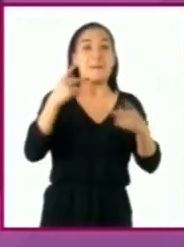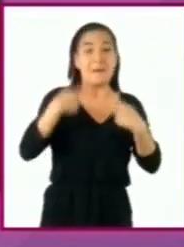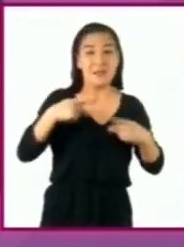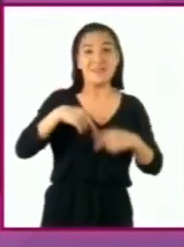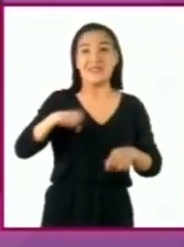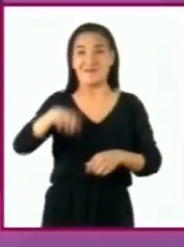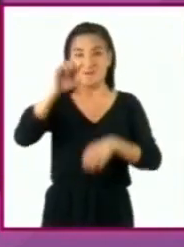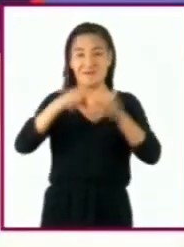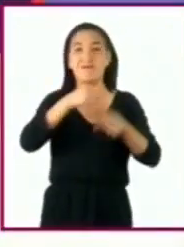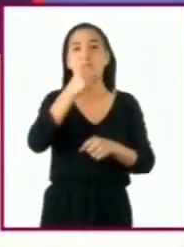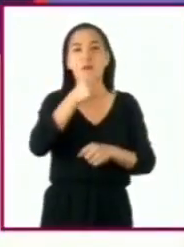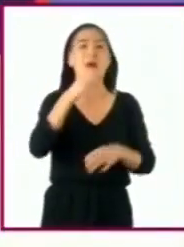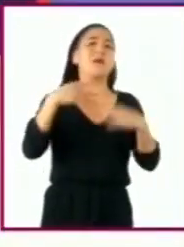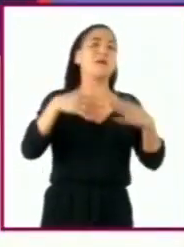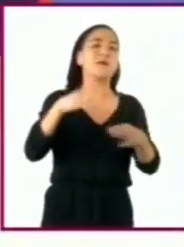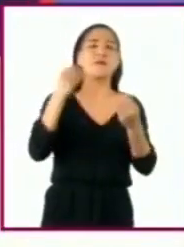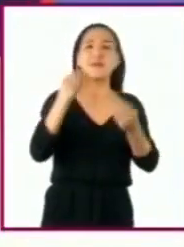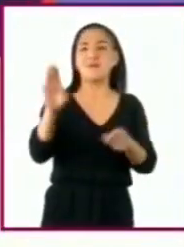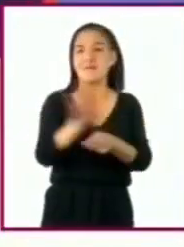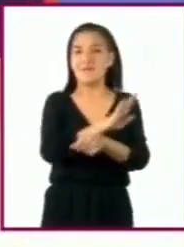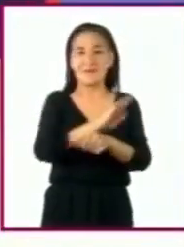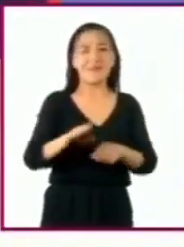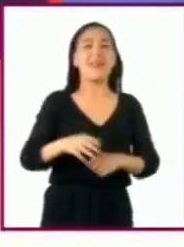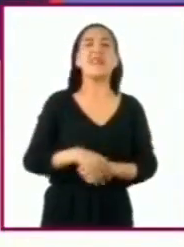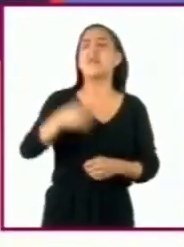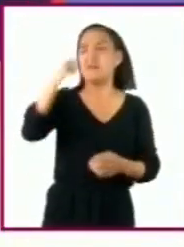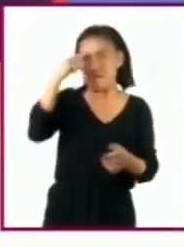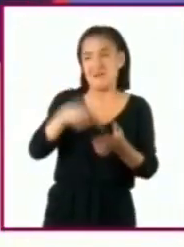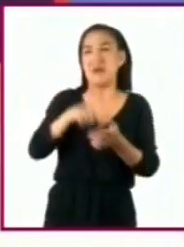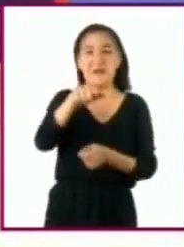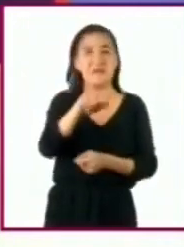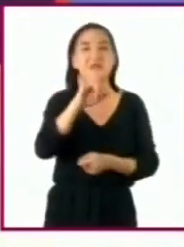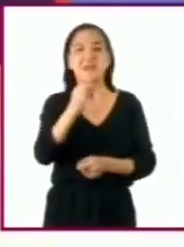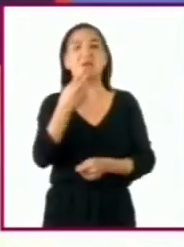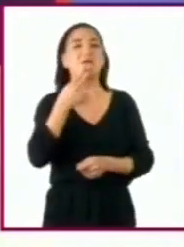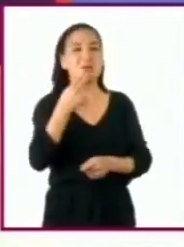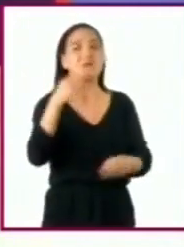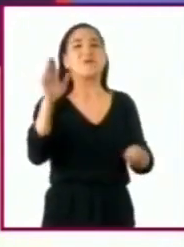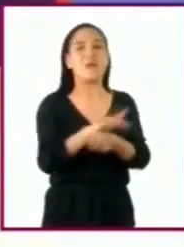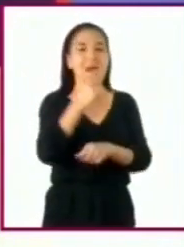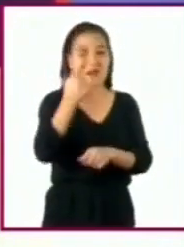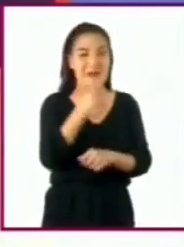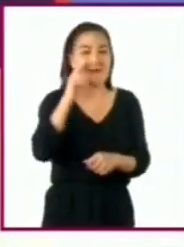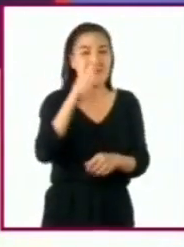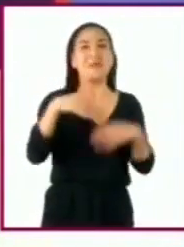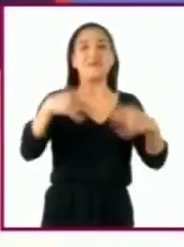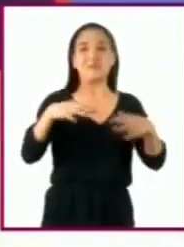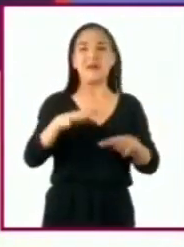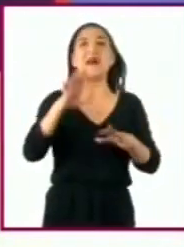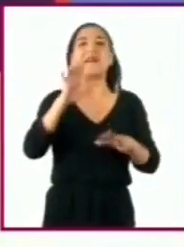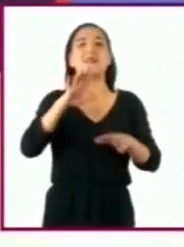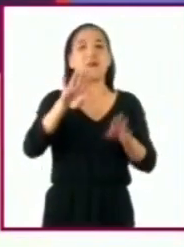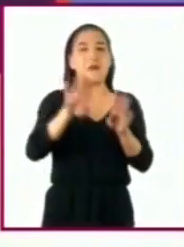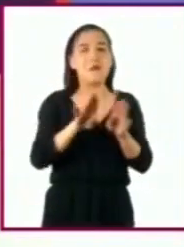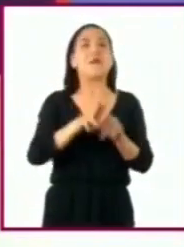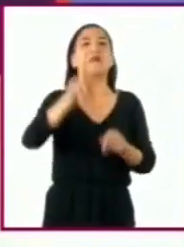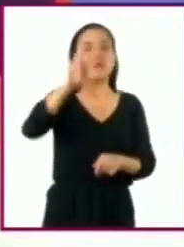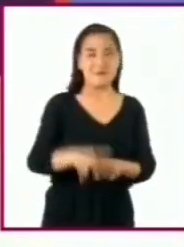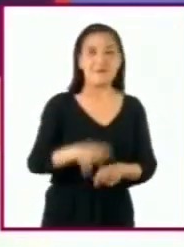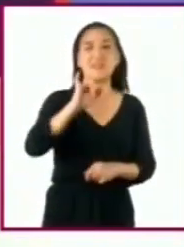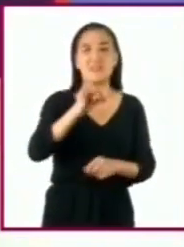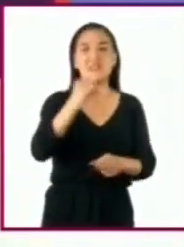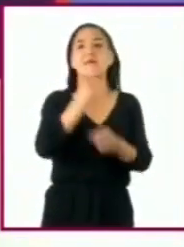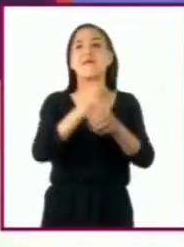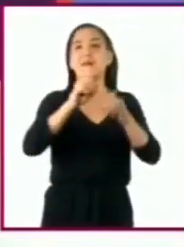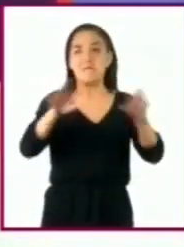múltiples beneficios. Creo que sí es útil, ya que tiene una fuente de prestigio que garantiza la calidad de la información.